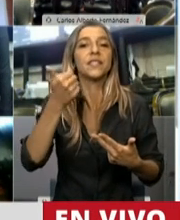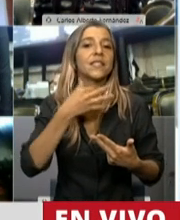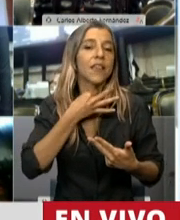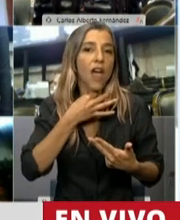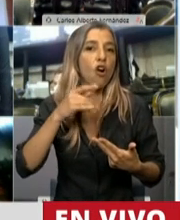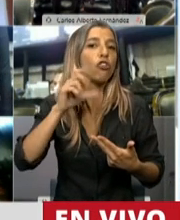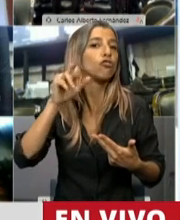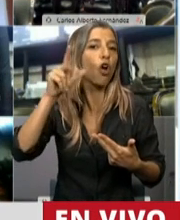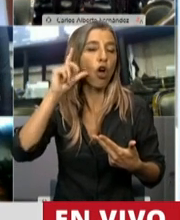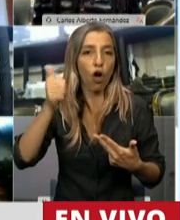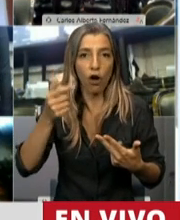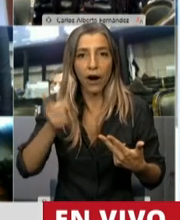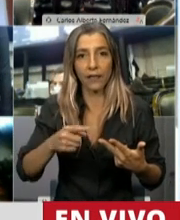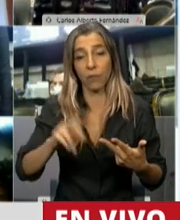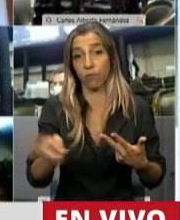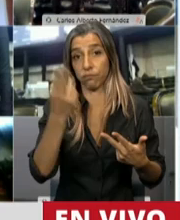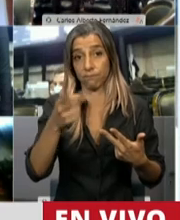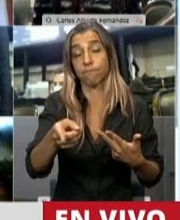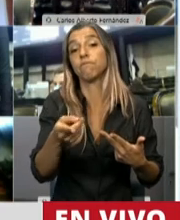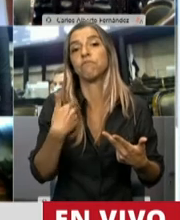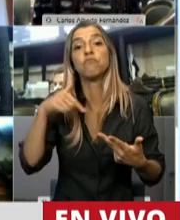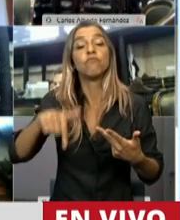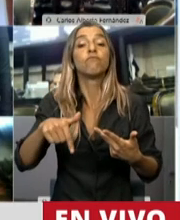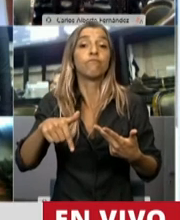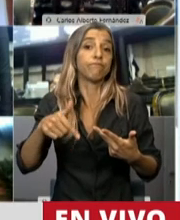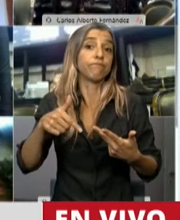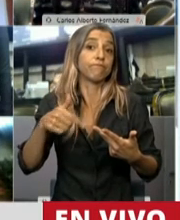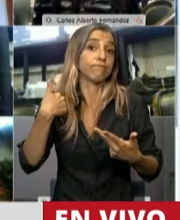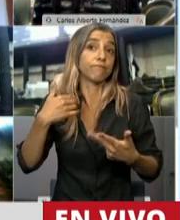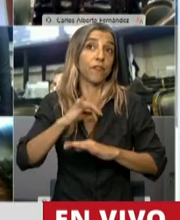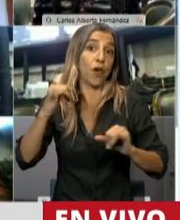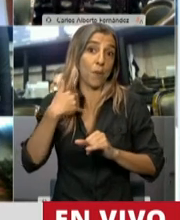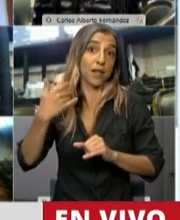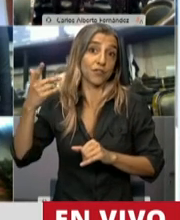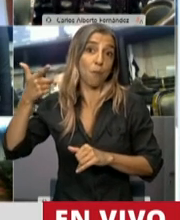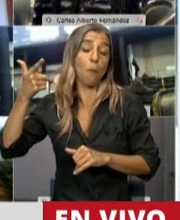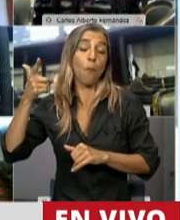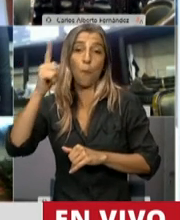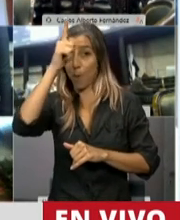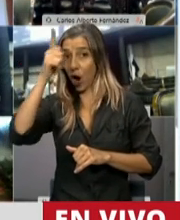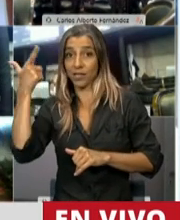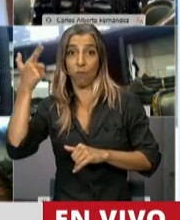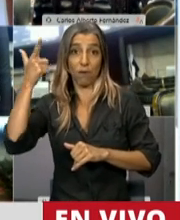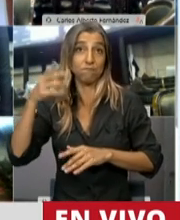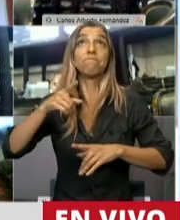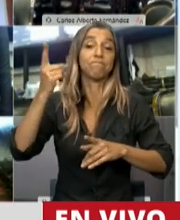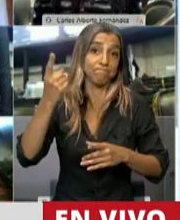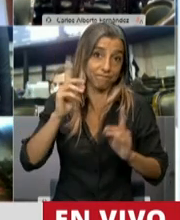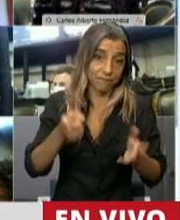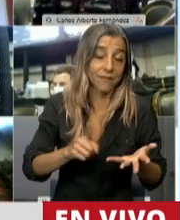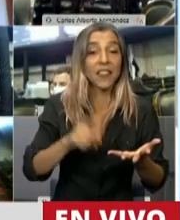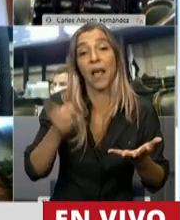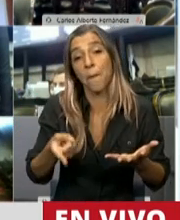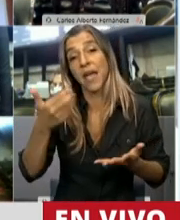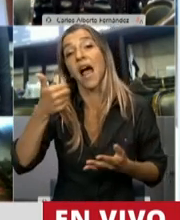ciudad de Córdoba. Todo indica que por un tiro por parte de la policía. Y bueno, la desaparición de Facundo Astudillo, que su